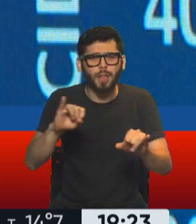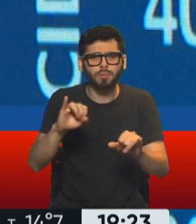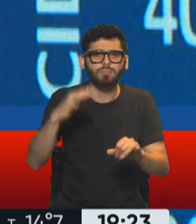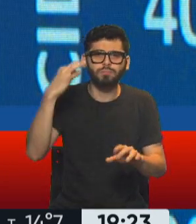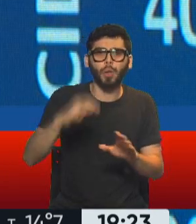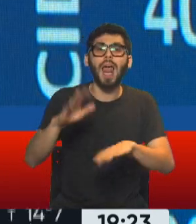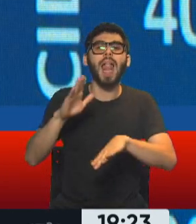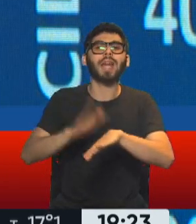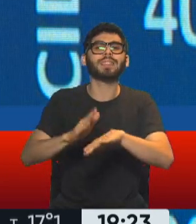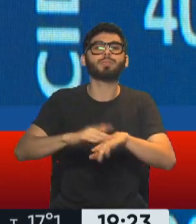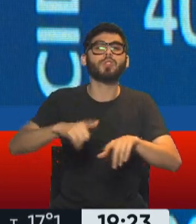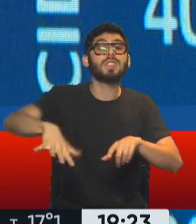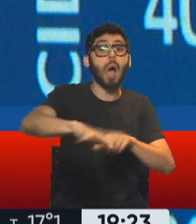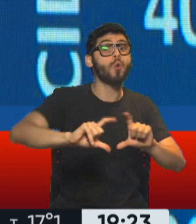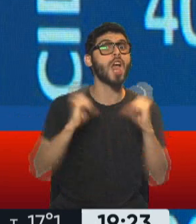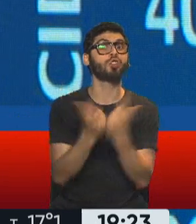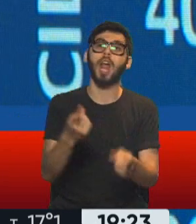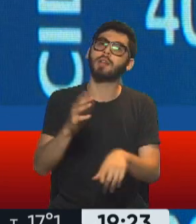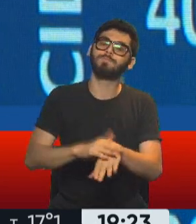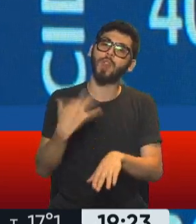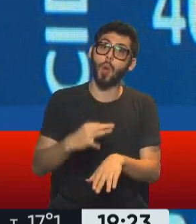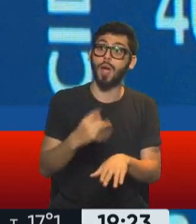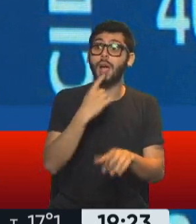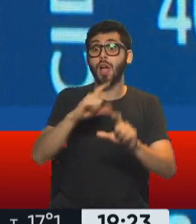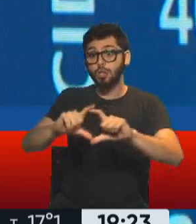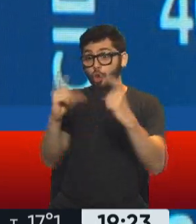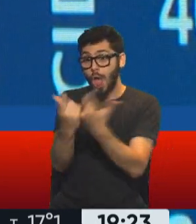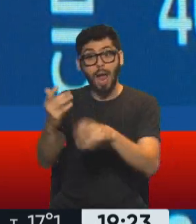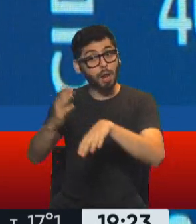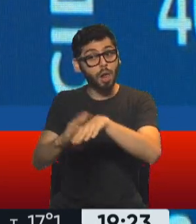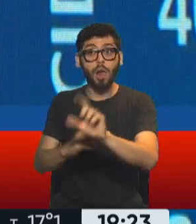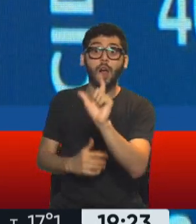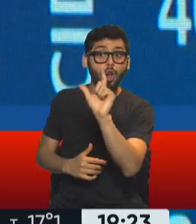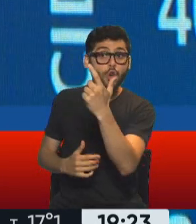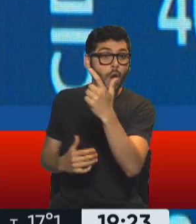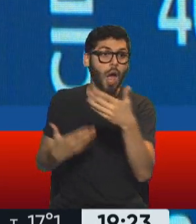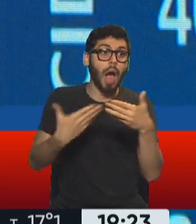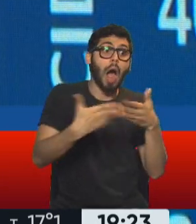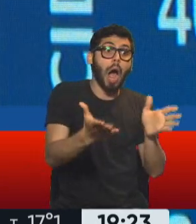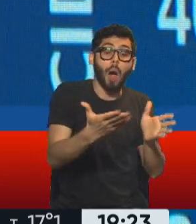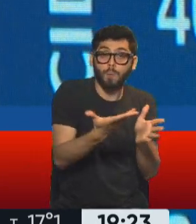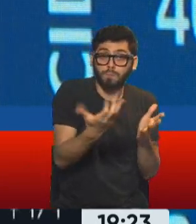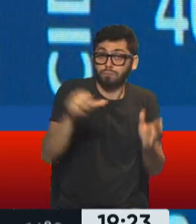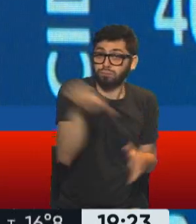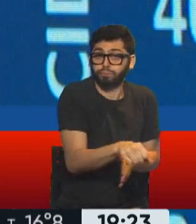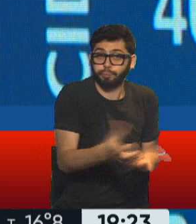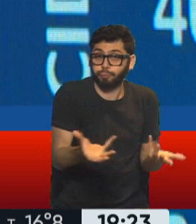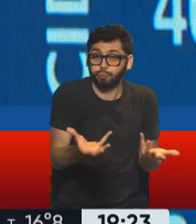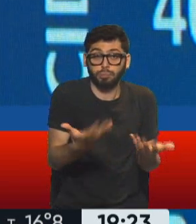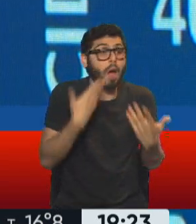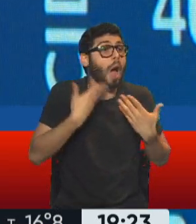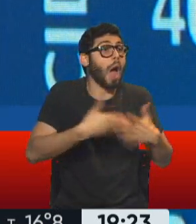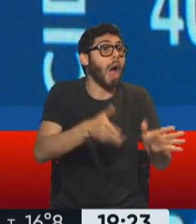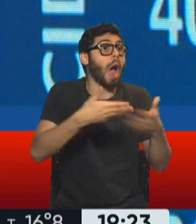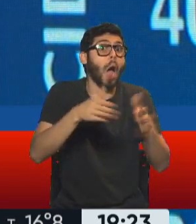Responsabilidad social. Sin responsabilidad social, ninguna de esas aperturas sirve, ninguna va a servir si